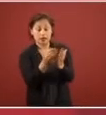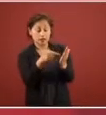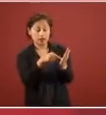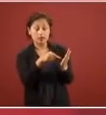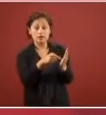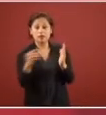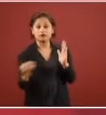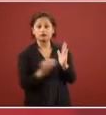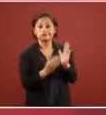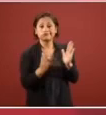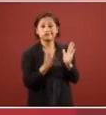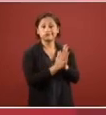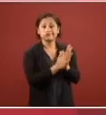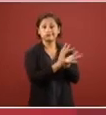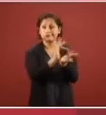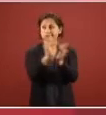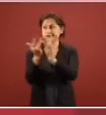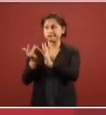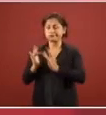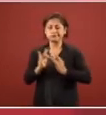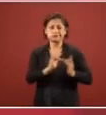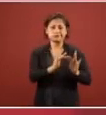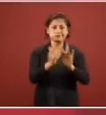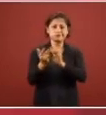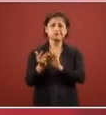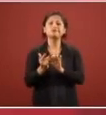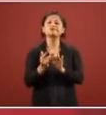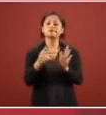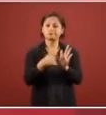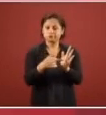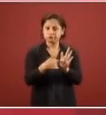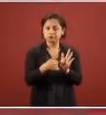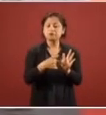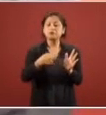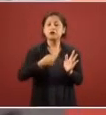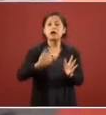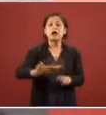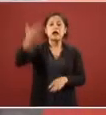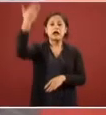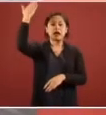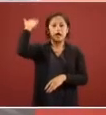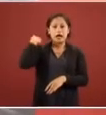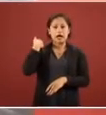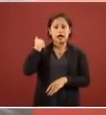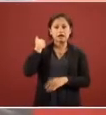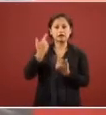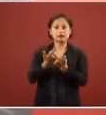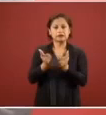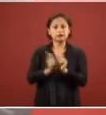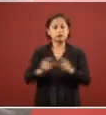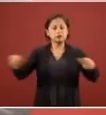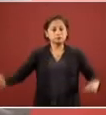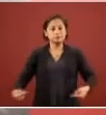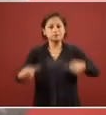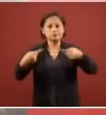que se dieron a conocer cuando nosotros estábamos en la oposición, que hablaban de nuestra lucha.